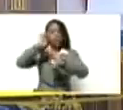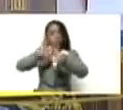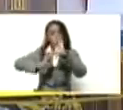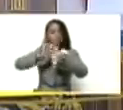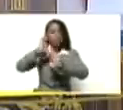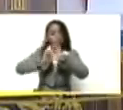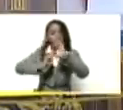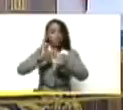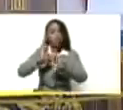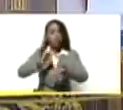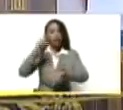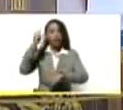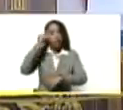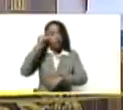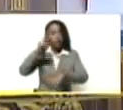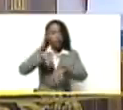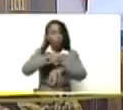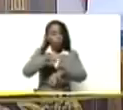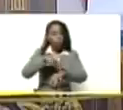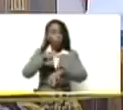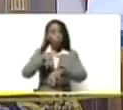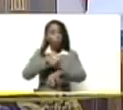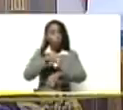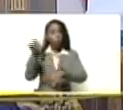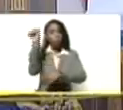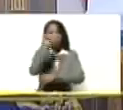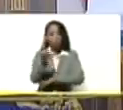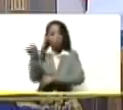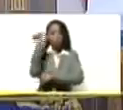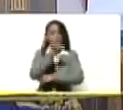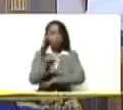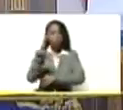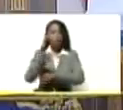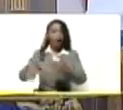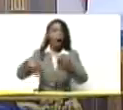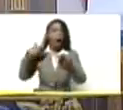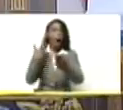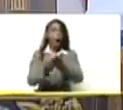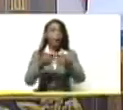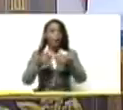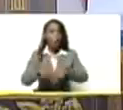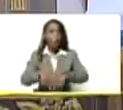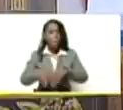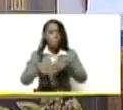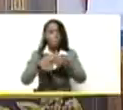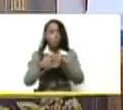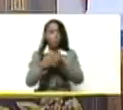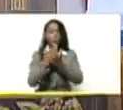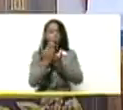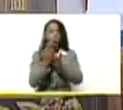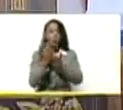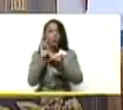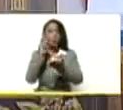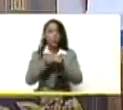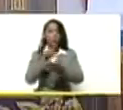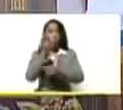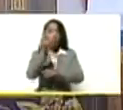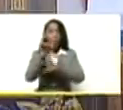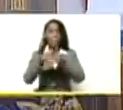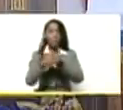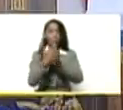días y horas hasta oír la madrugada la verdad silvia llegaron a las 2 de la